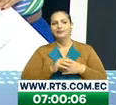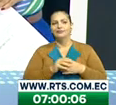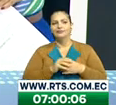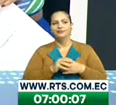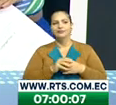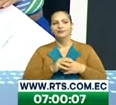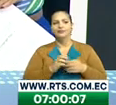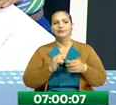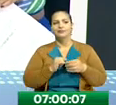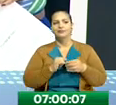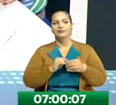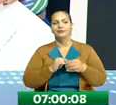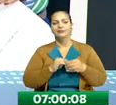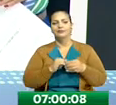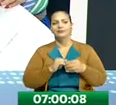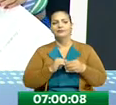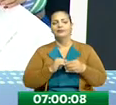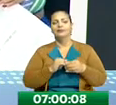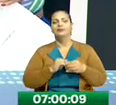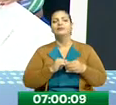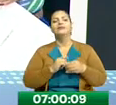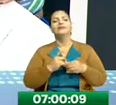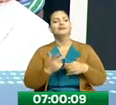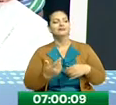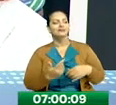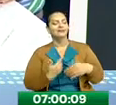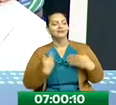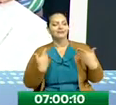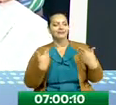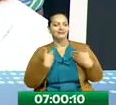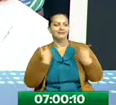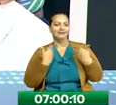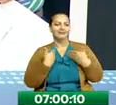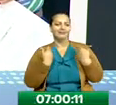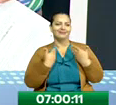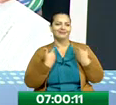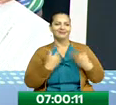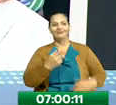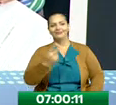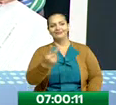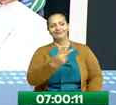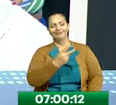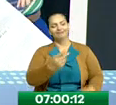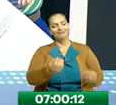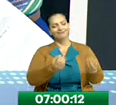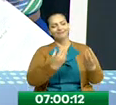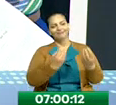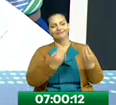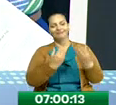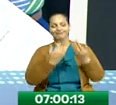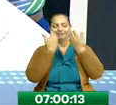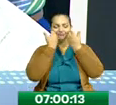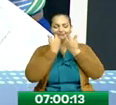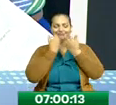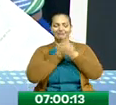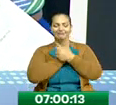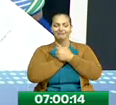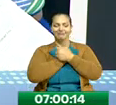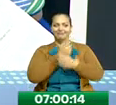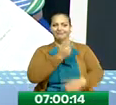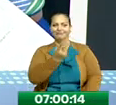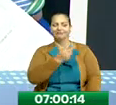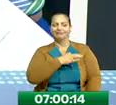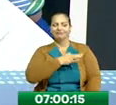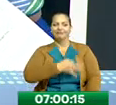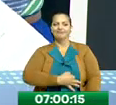Buenos días. La verdad es que yo me siento muy complacida y muy contenta por esas generosas palabras. Palabras de cariño sincero que sé